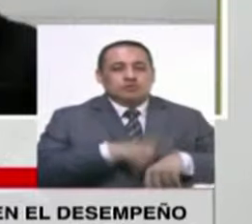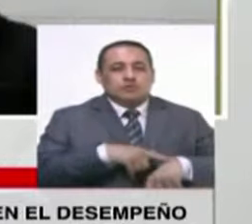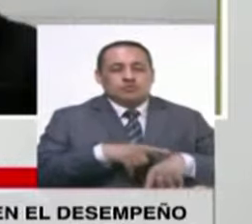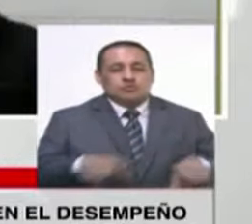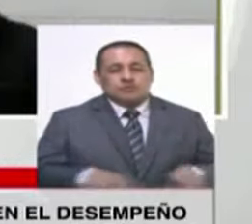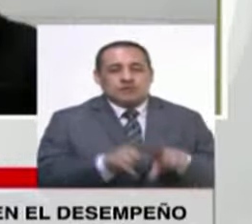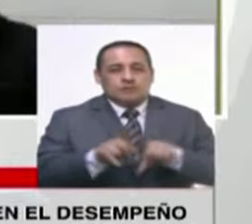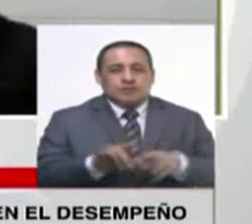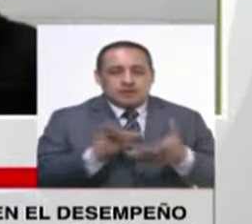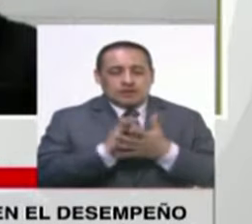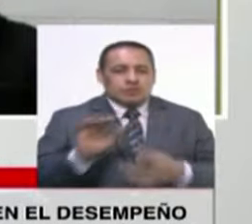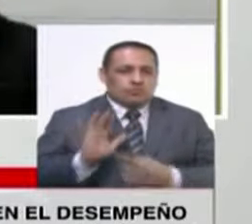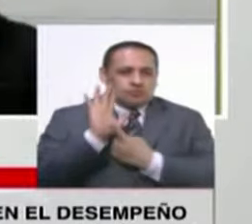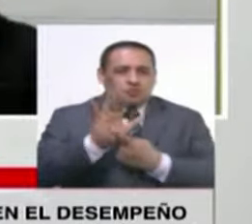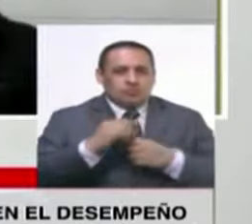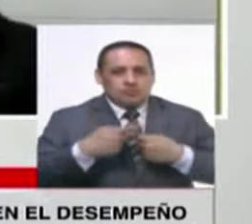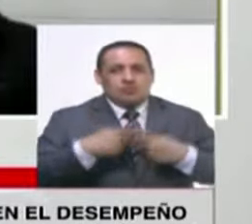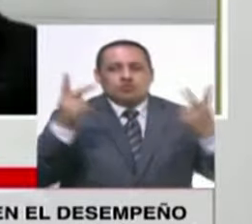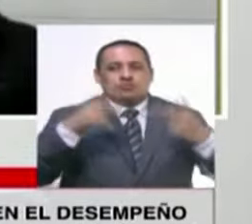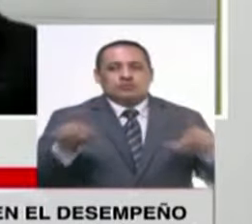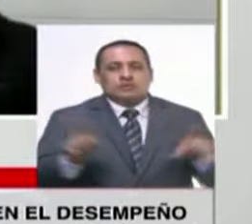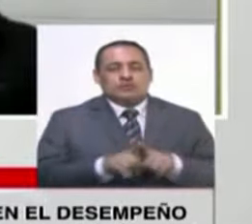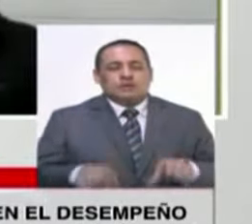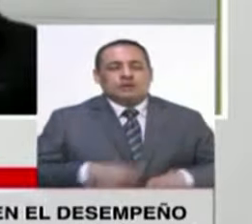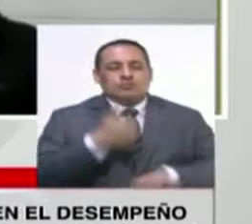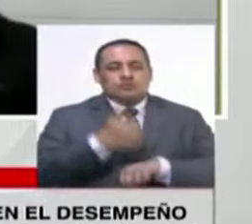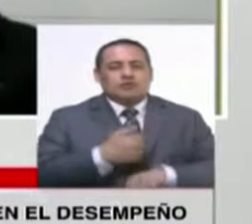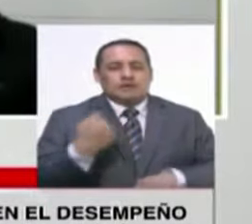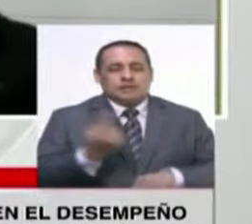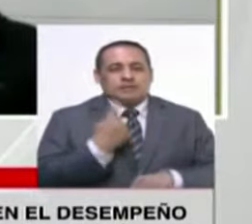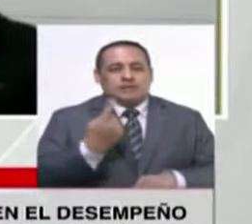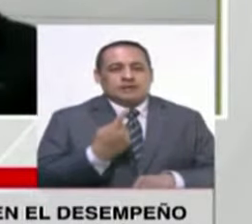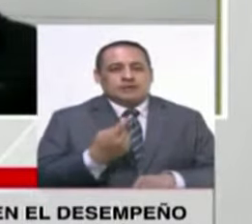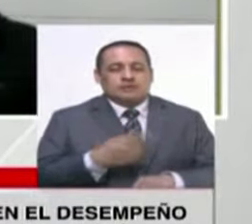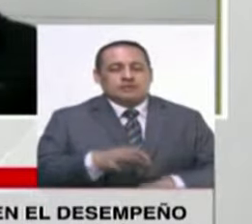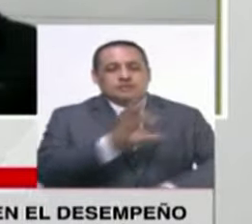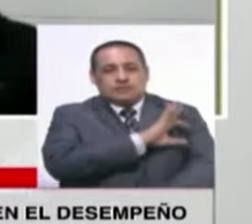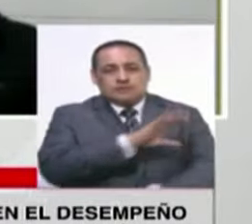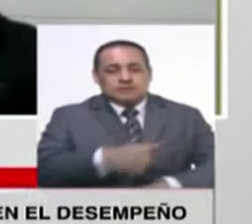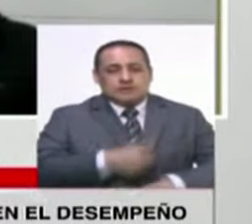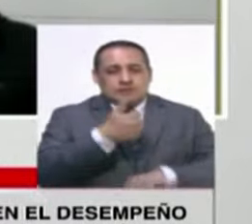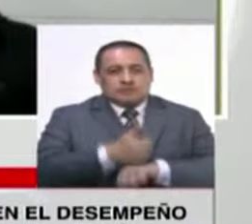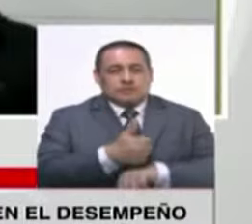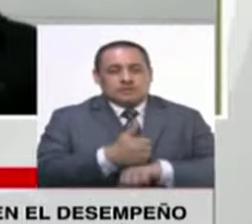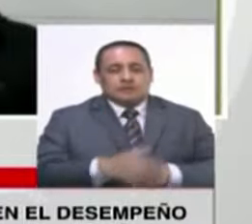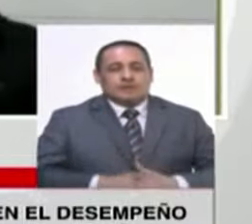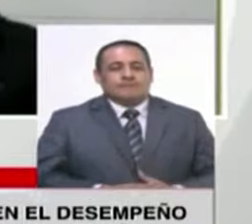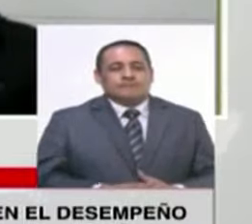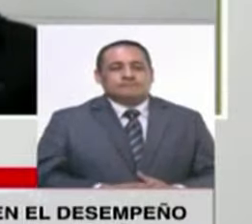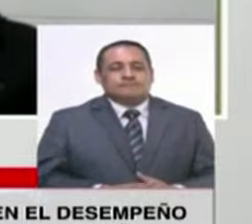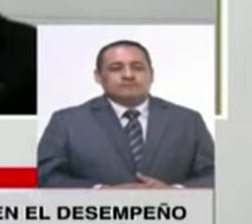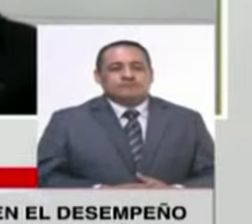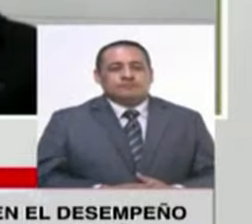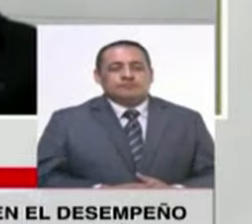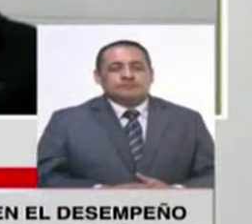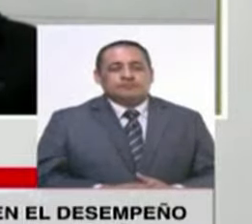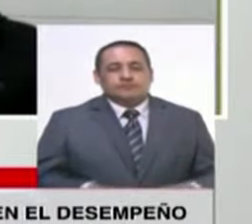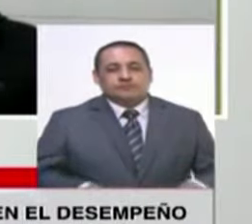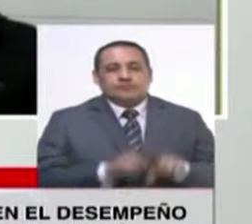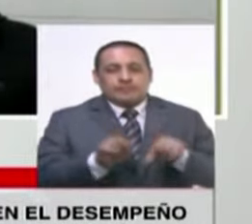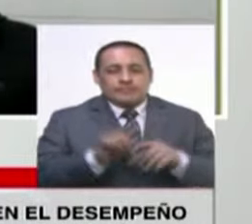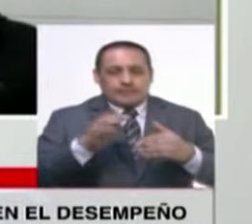oportunidad los haga públicos, primero ante la autoridad correspondiente, que es en este caso el Ministerio Público, y